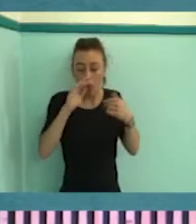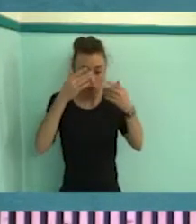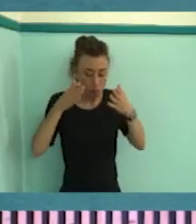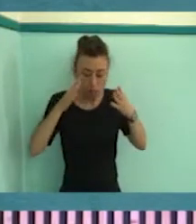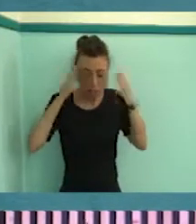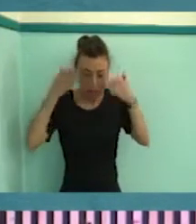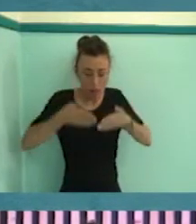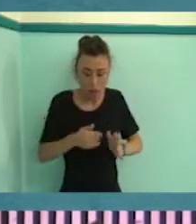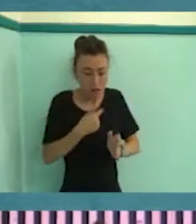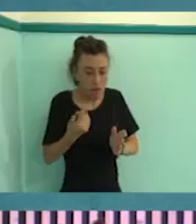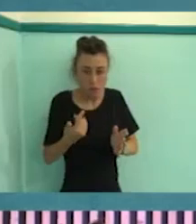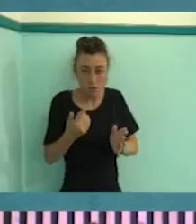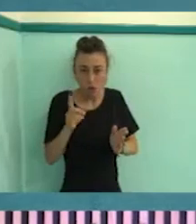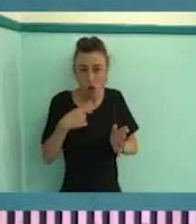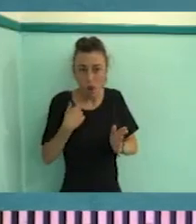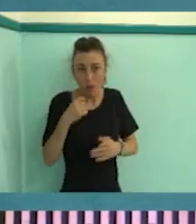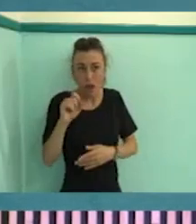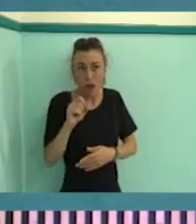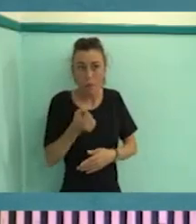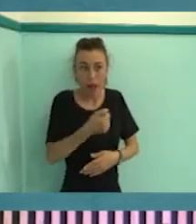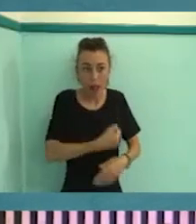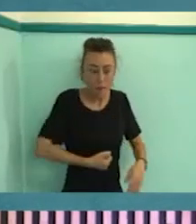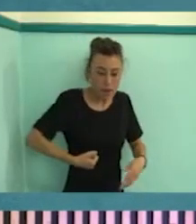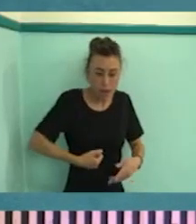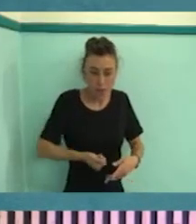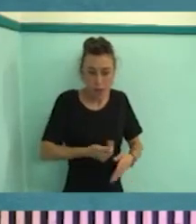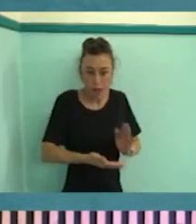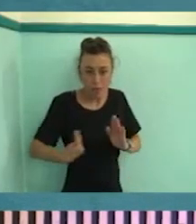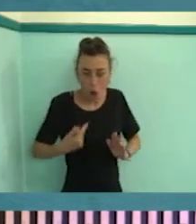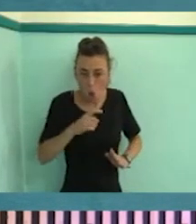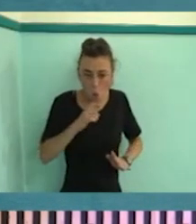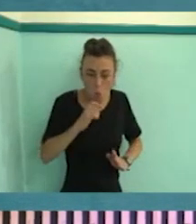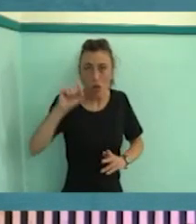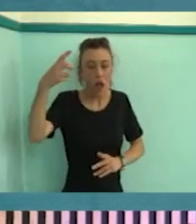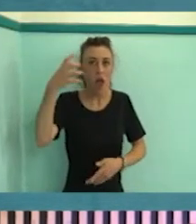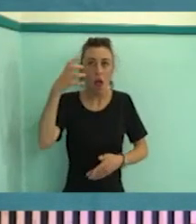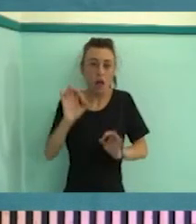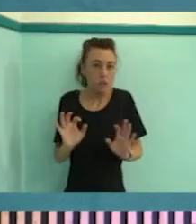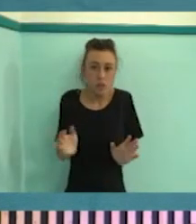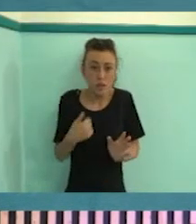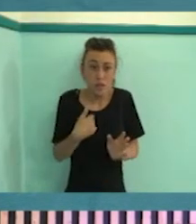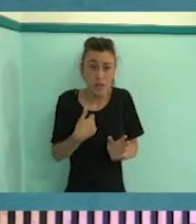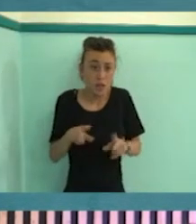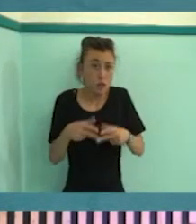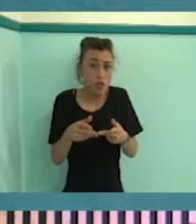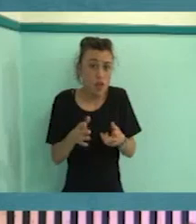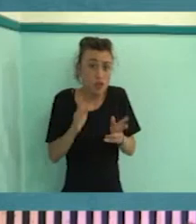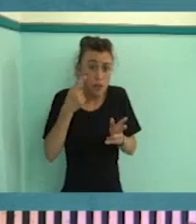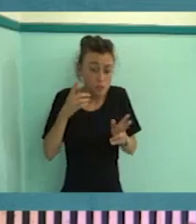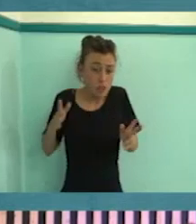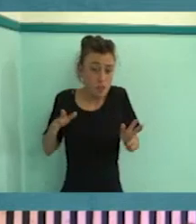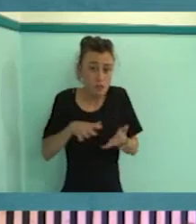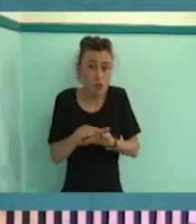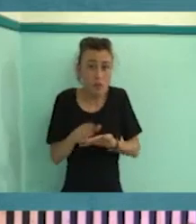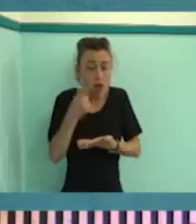Entonces esto es algo que realmente nos tiene que invitar a reflexionar y a y a decidir qué tipo de vida queremos tener y seguimos para bingo